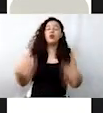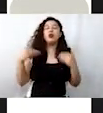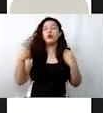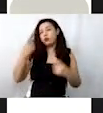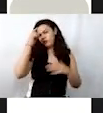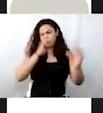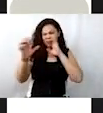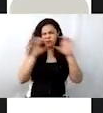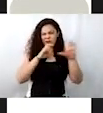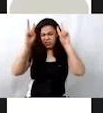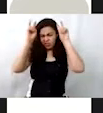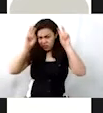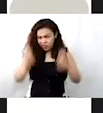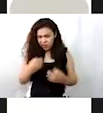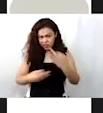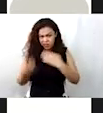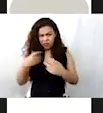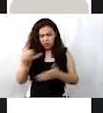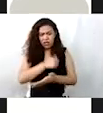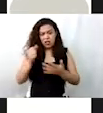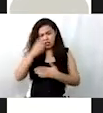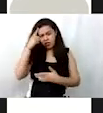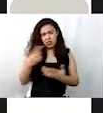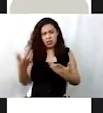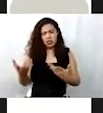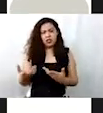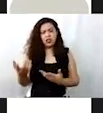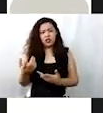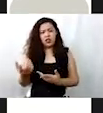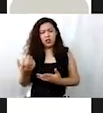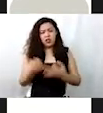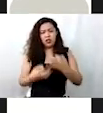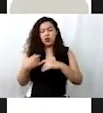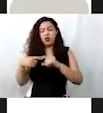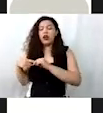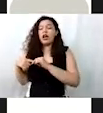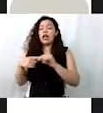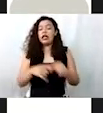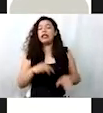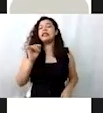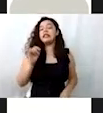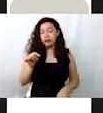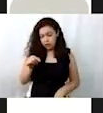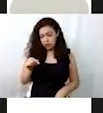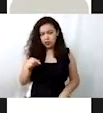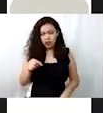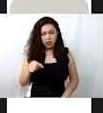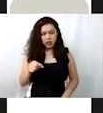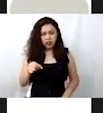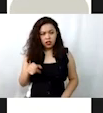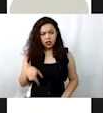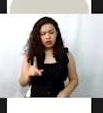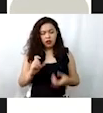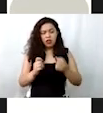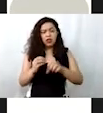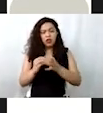están tratando de hacer todos los sectores como para decir, hey, todos vamos como por el mismo camino, a pesar de que haya todavía